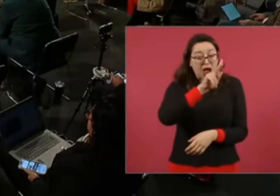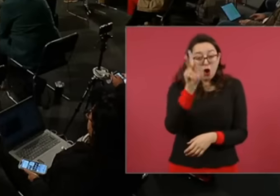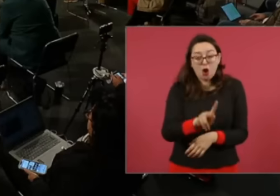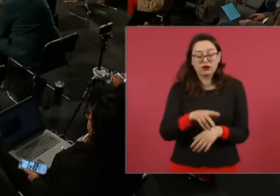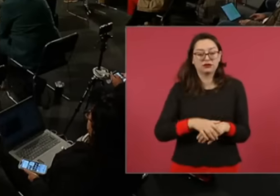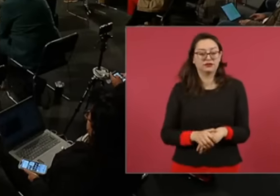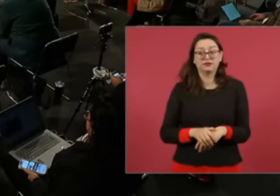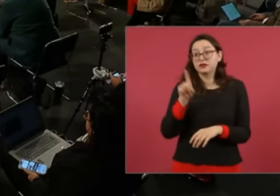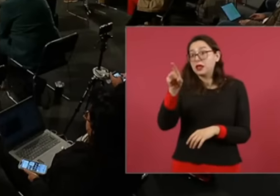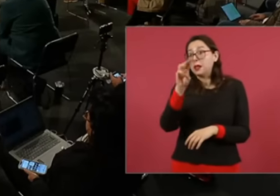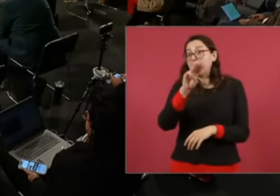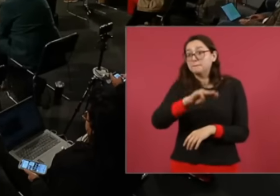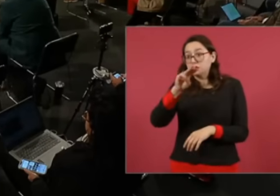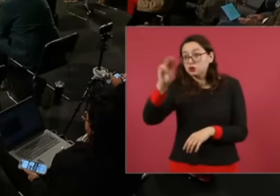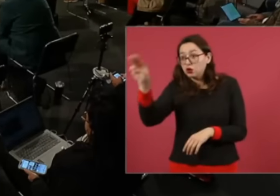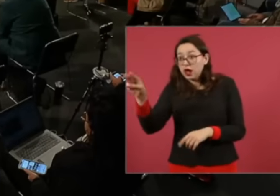o que en Sinaloa.